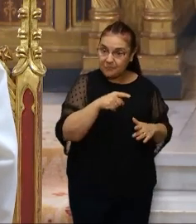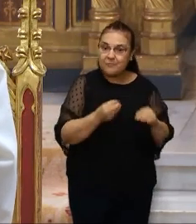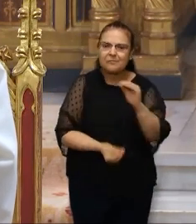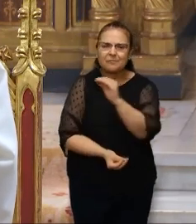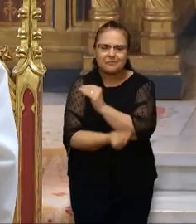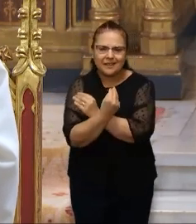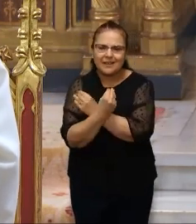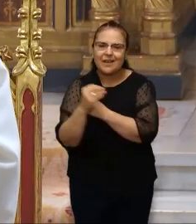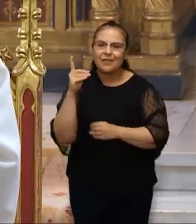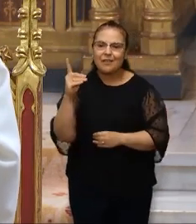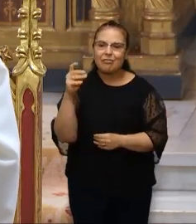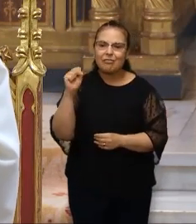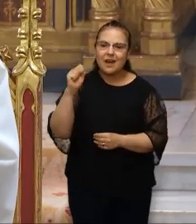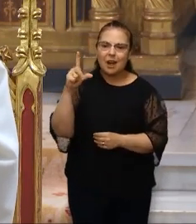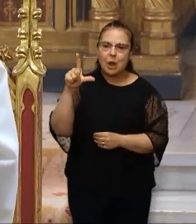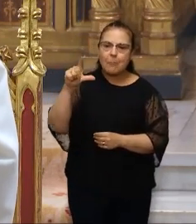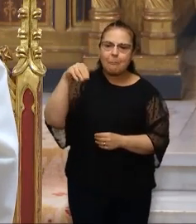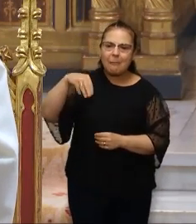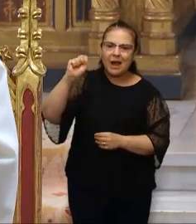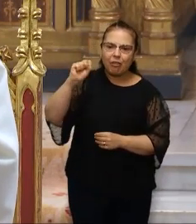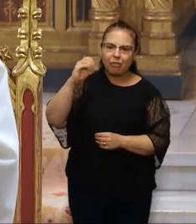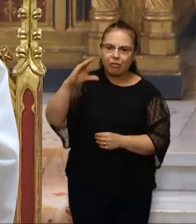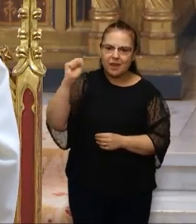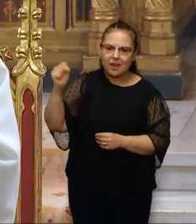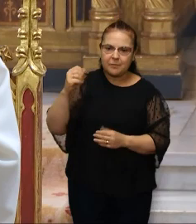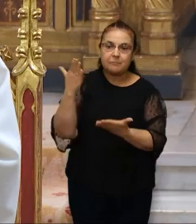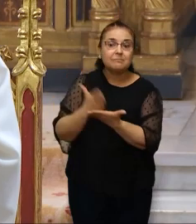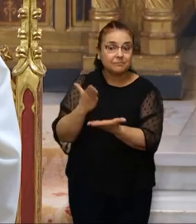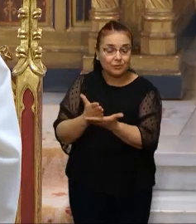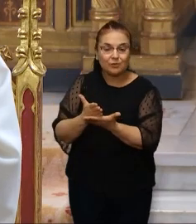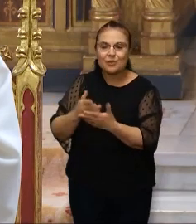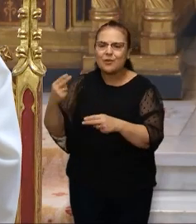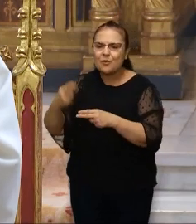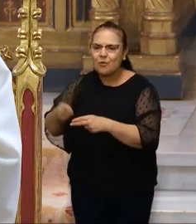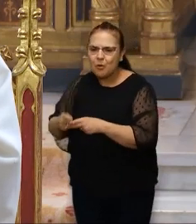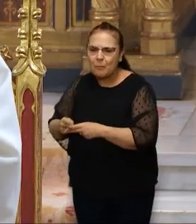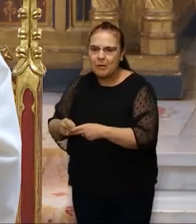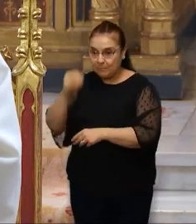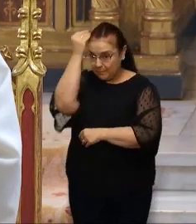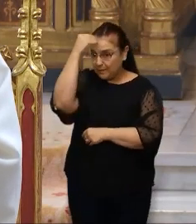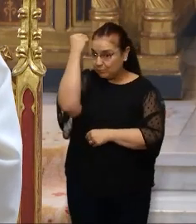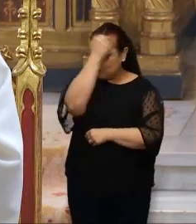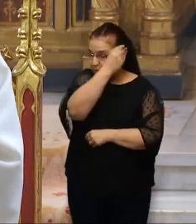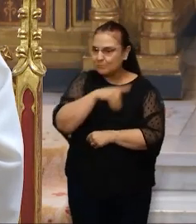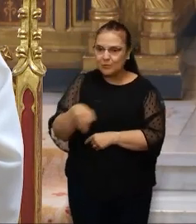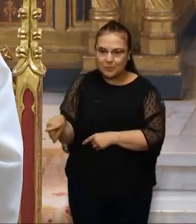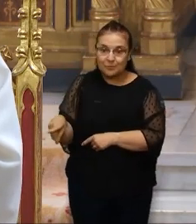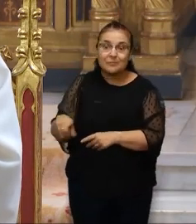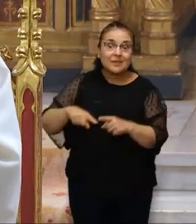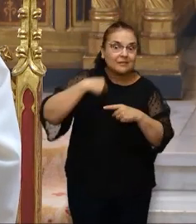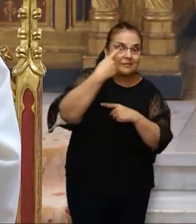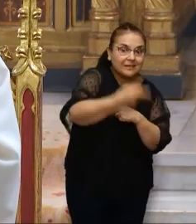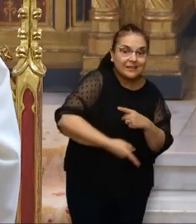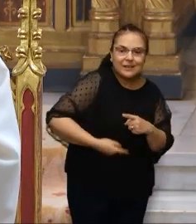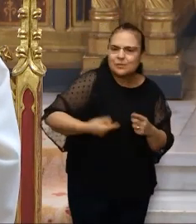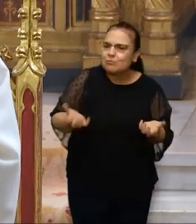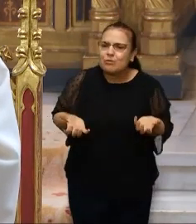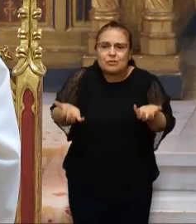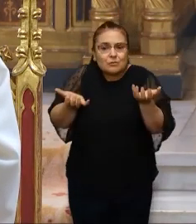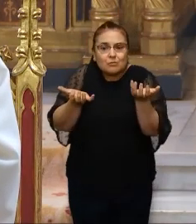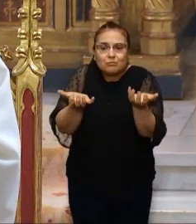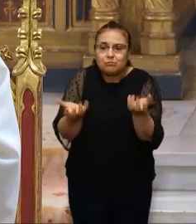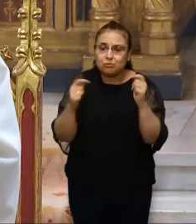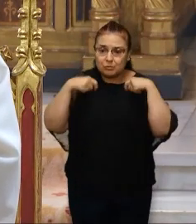en Dalmacia, estudió en Roma y recibió el bautismo. Después se entregó a la vida ascética